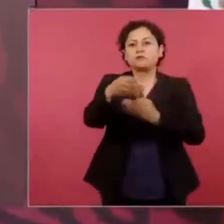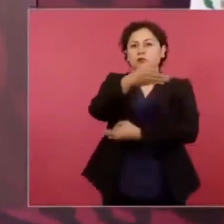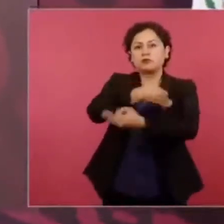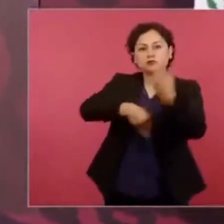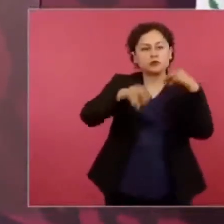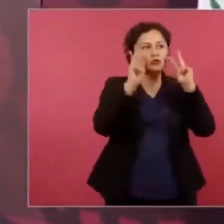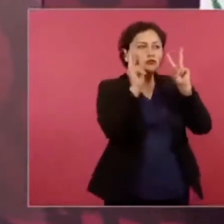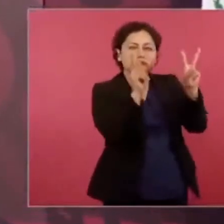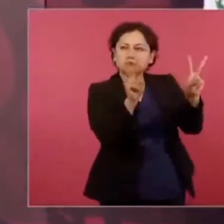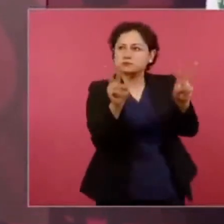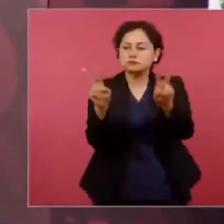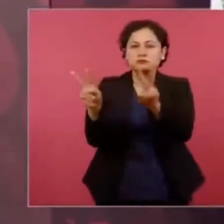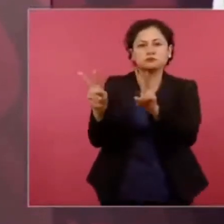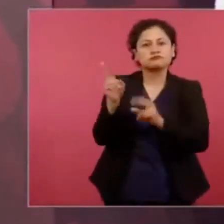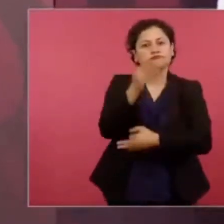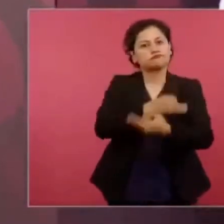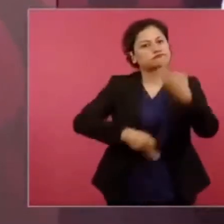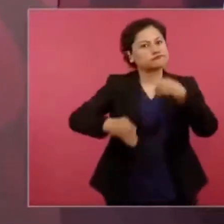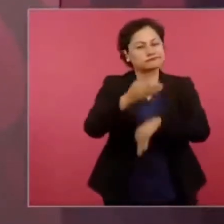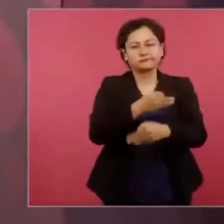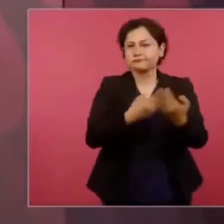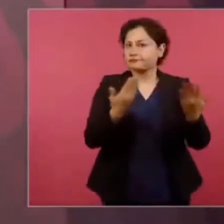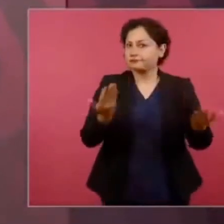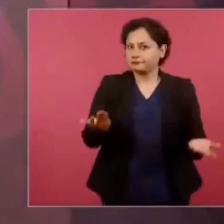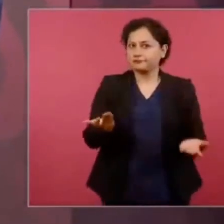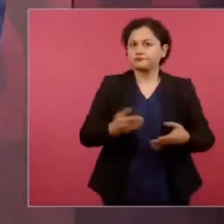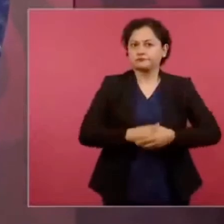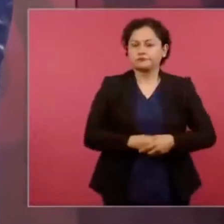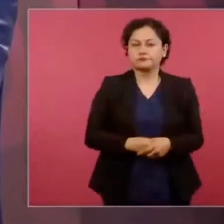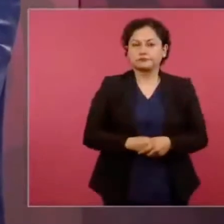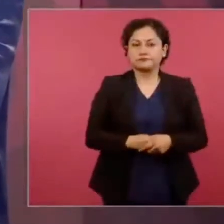enteremos de lo que sucede.